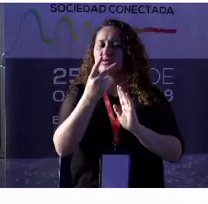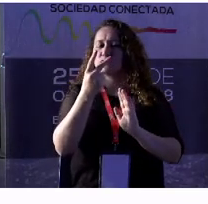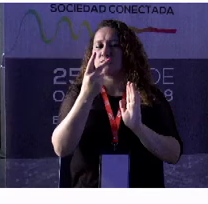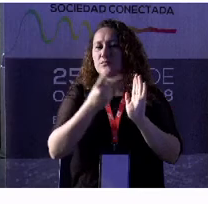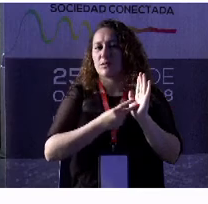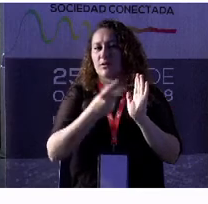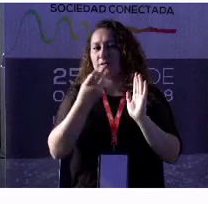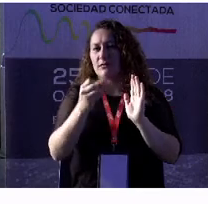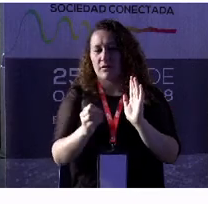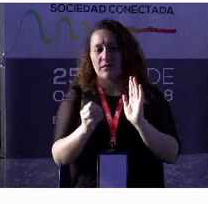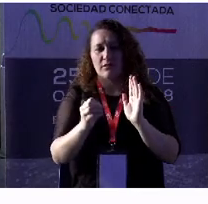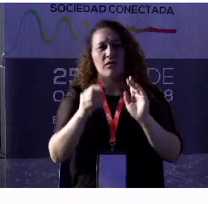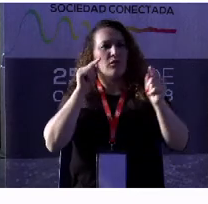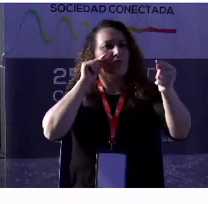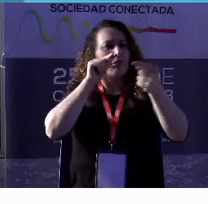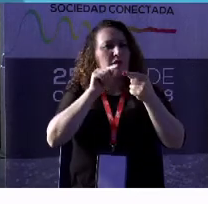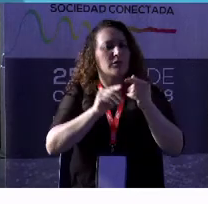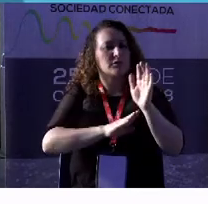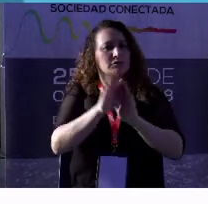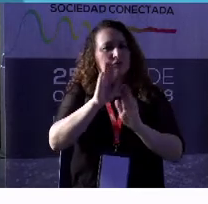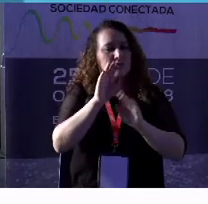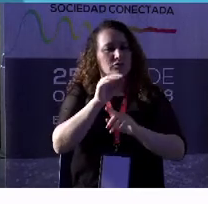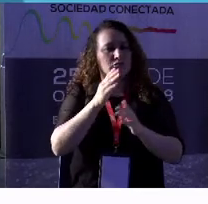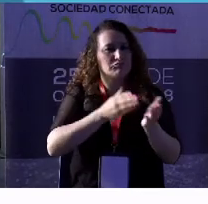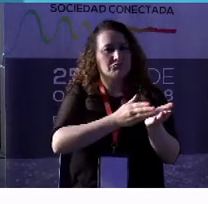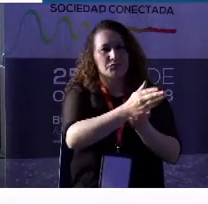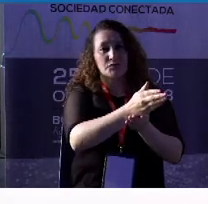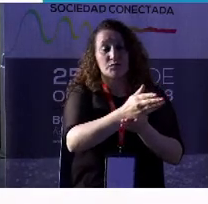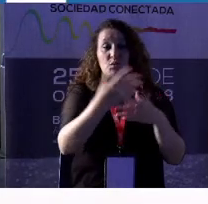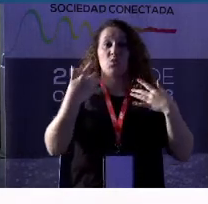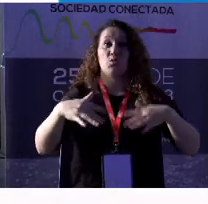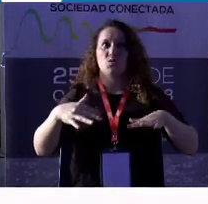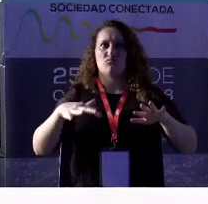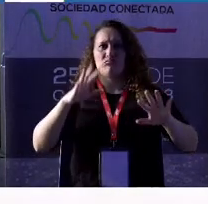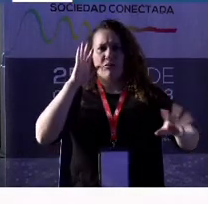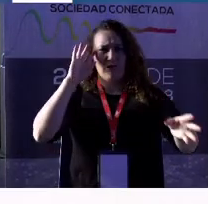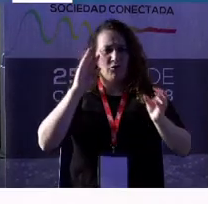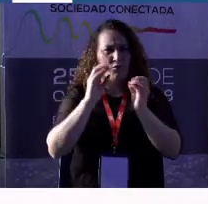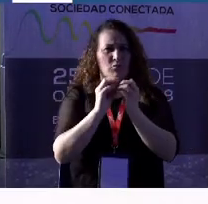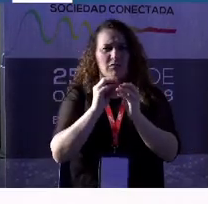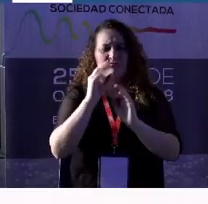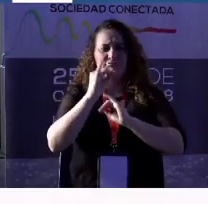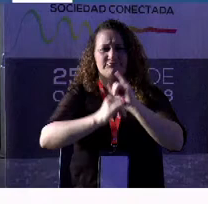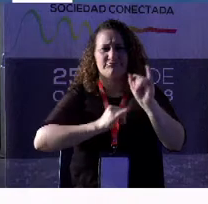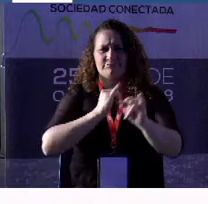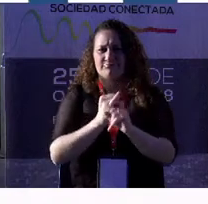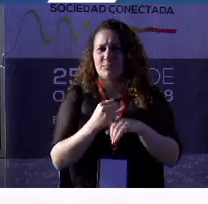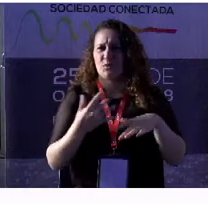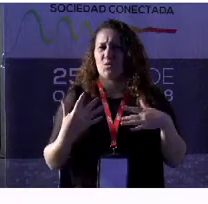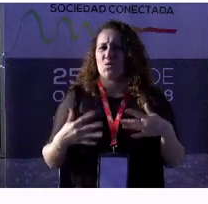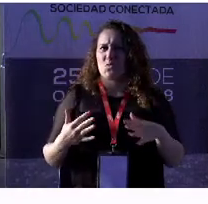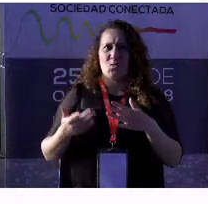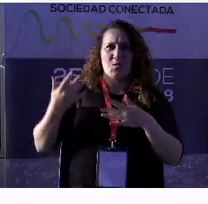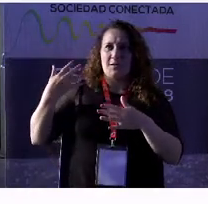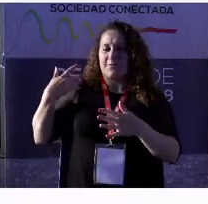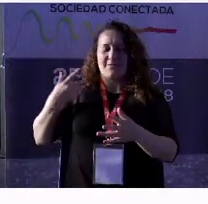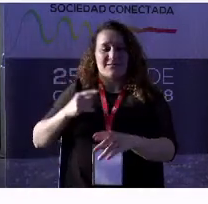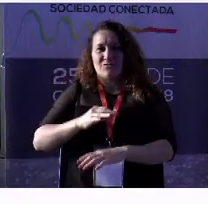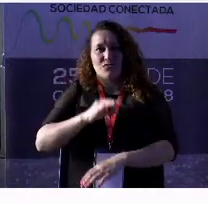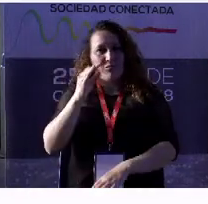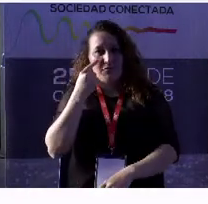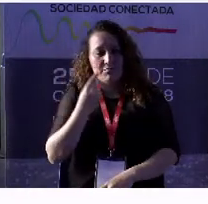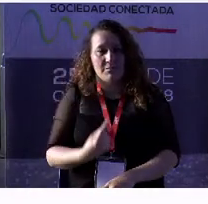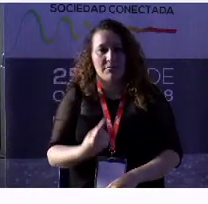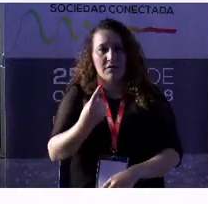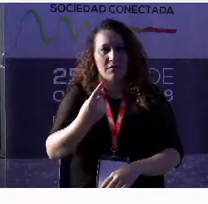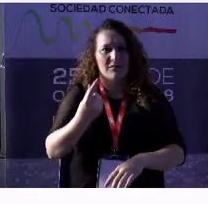sostenible se trata de un acuerdo internacional sin precedentes con vigencia hasta el año 2030 y que reconoce la importancia de